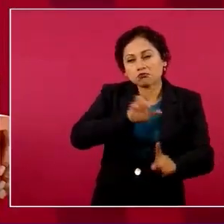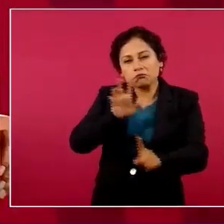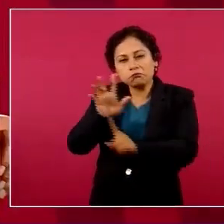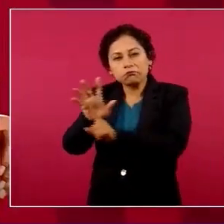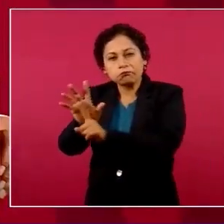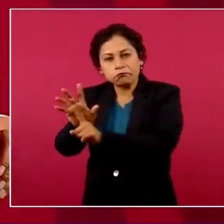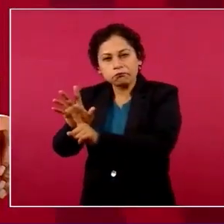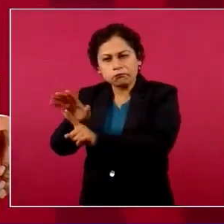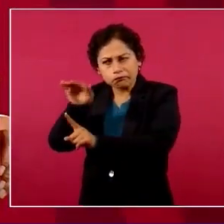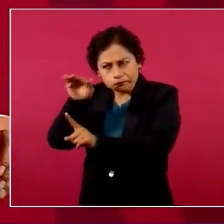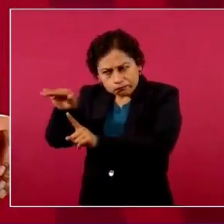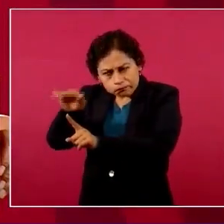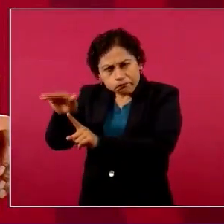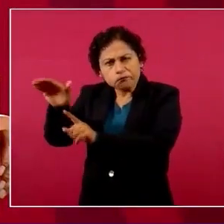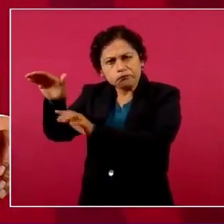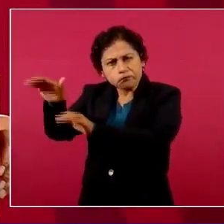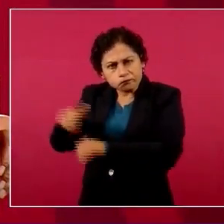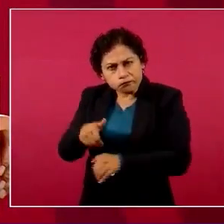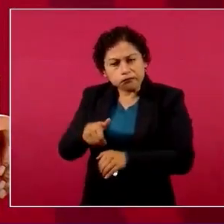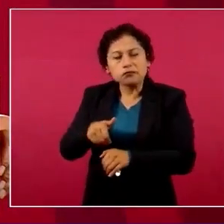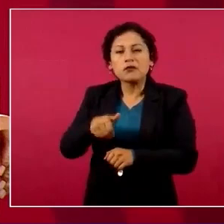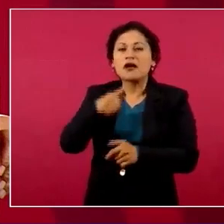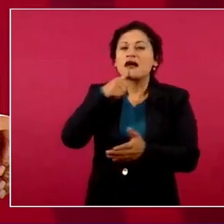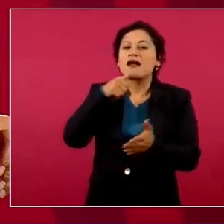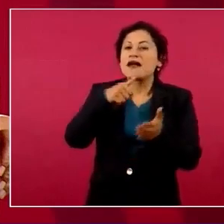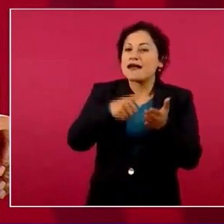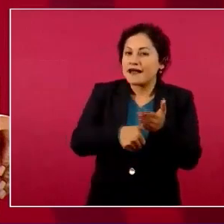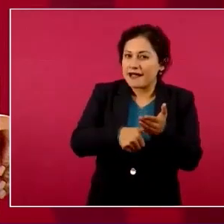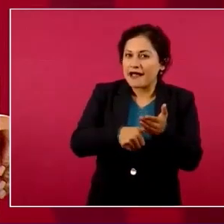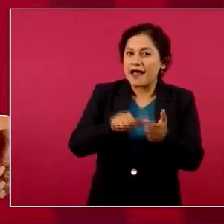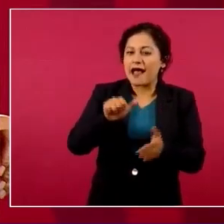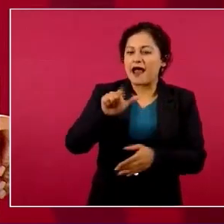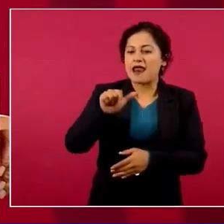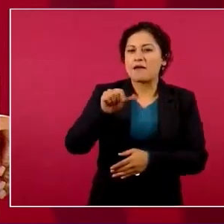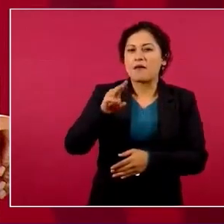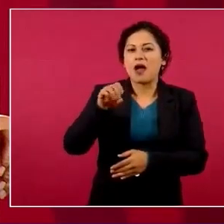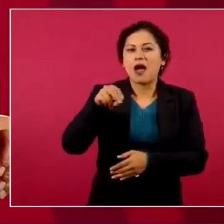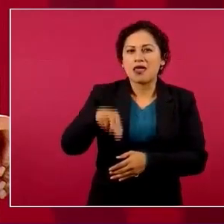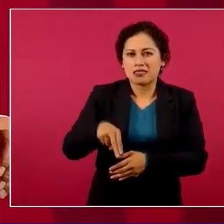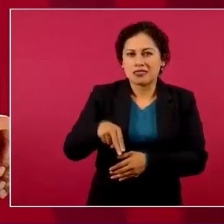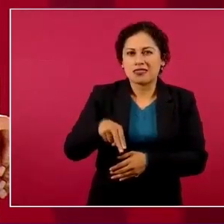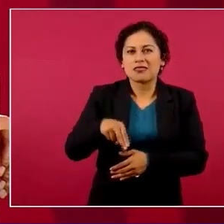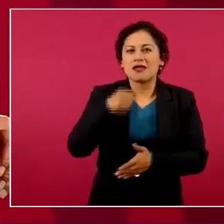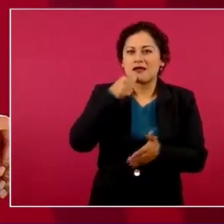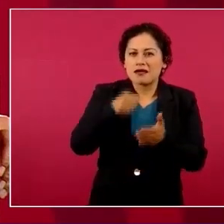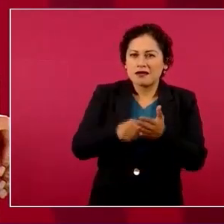traerlo del exilio le escribía a Lucas Alamán y le decía: no se preocupe, véngase,